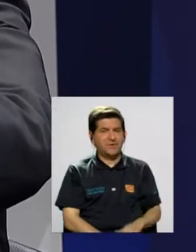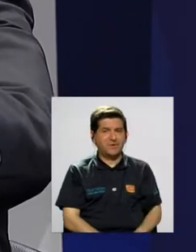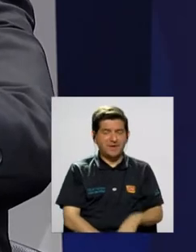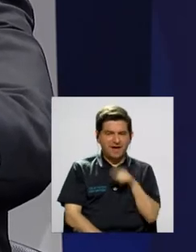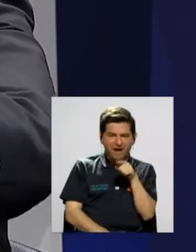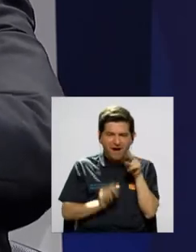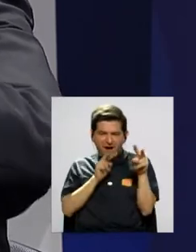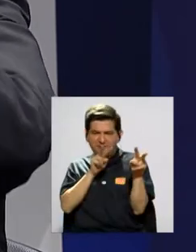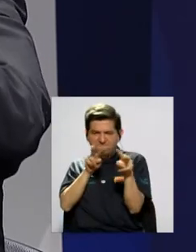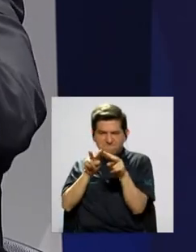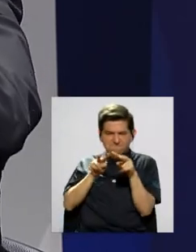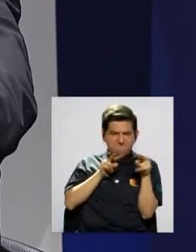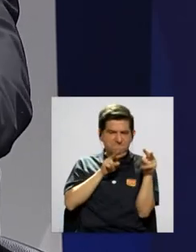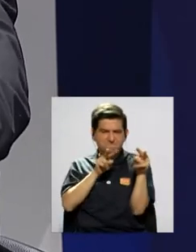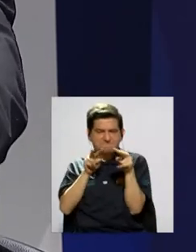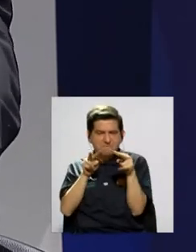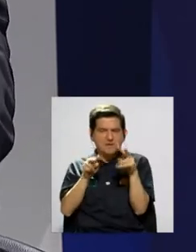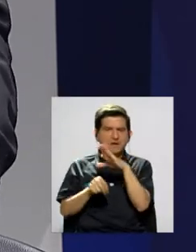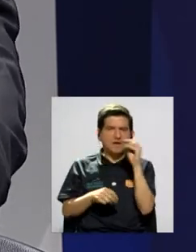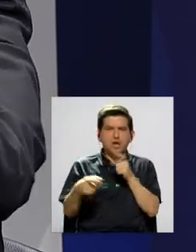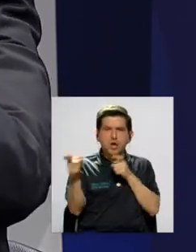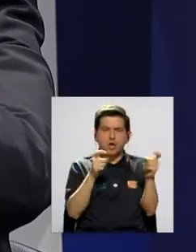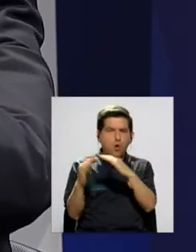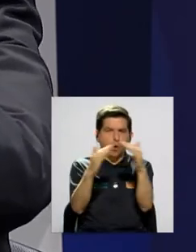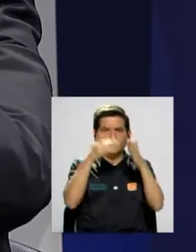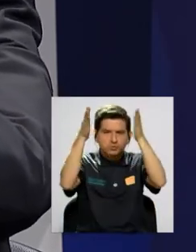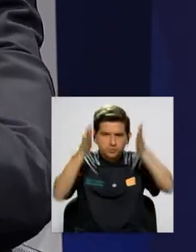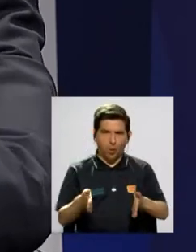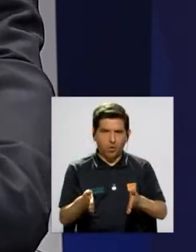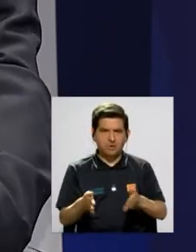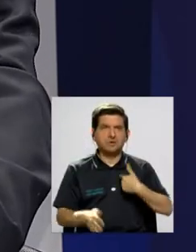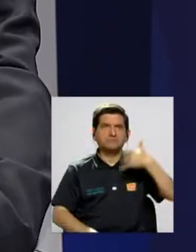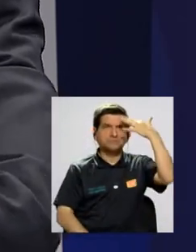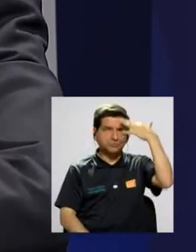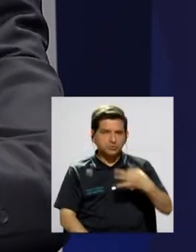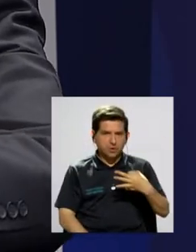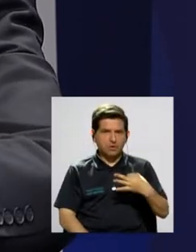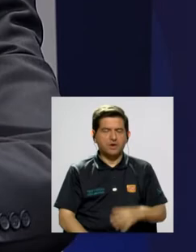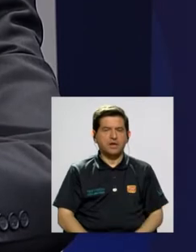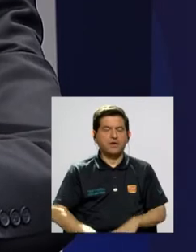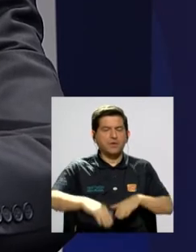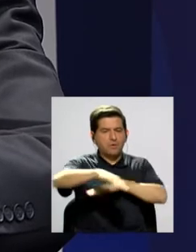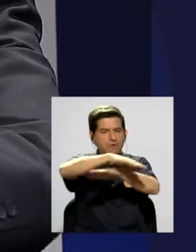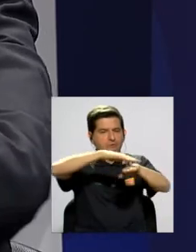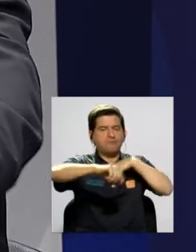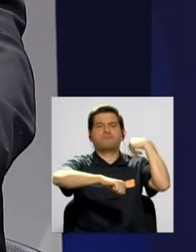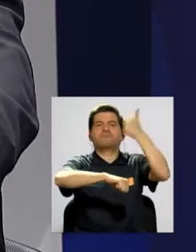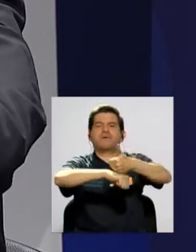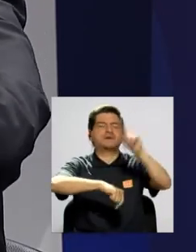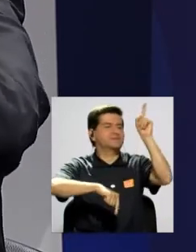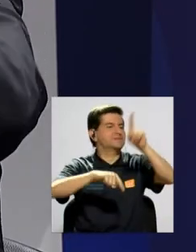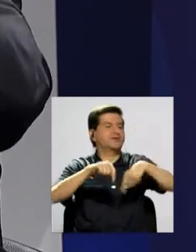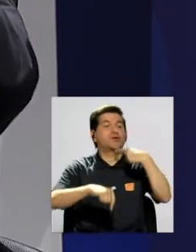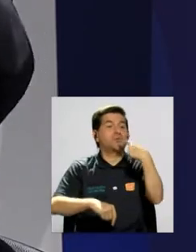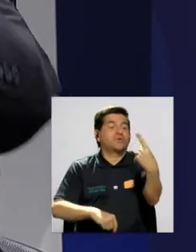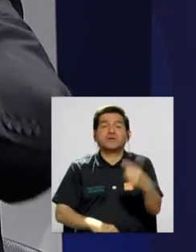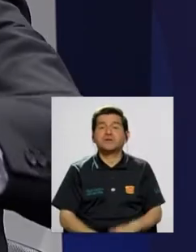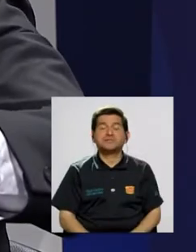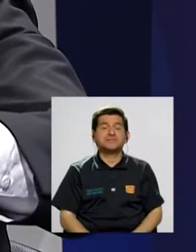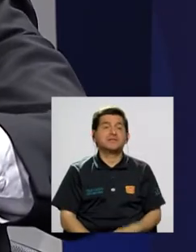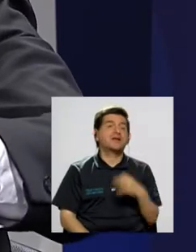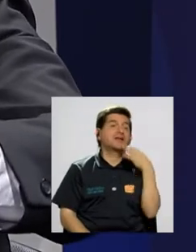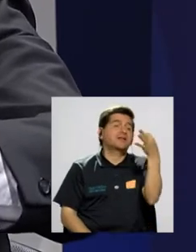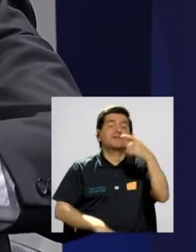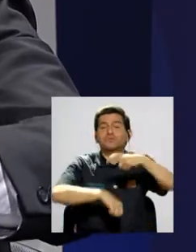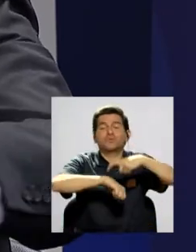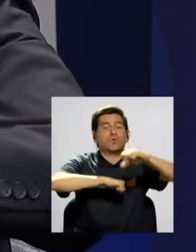de vigilancia y de control ciudadano, me parece que sienta bases que no podemos decir si va a llegar a la próxima campaña